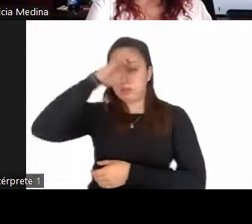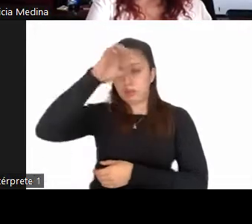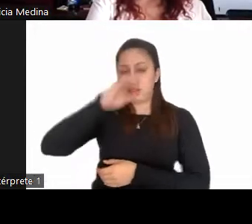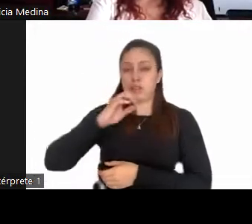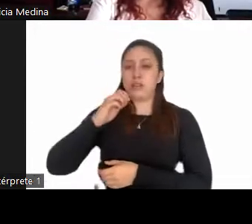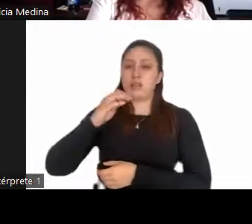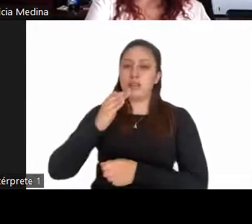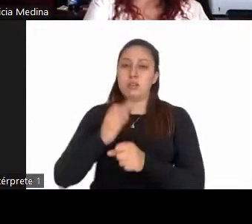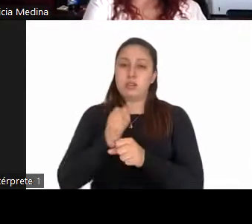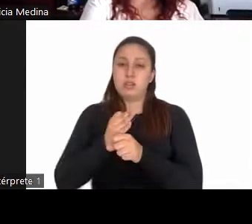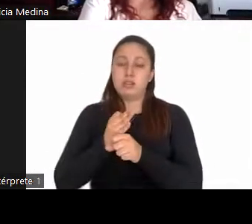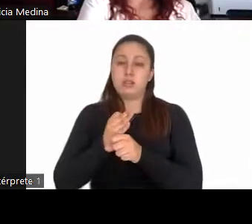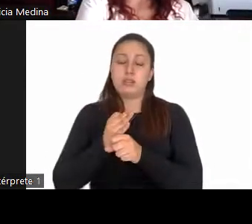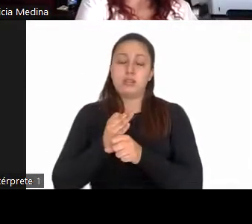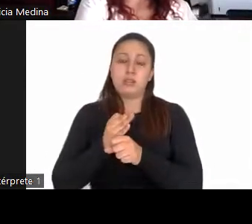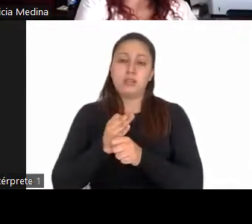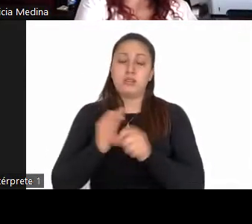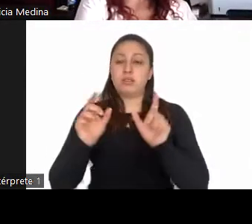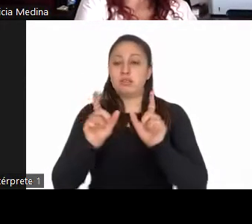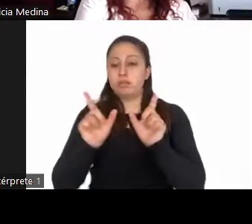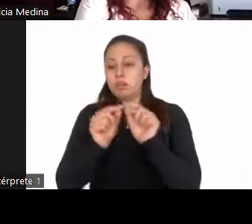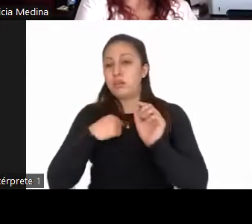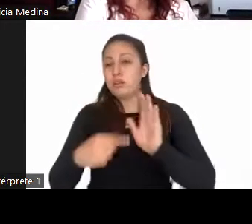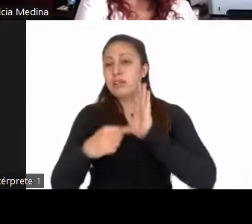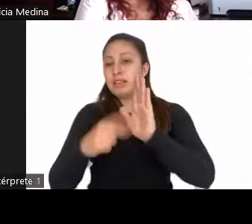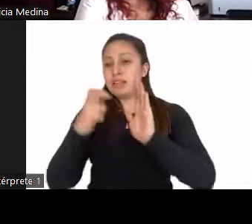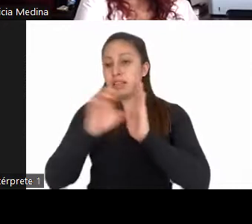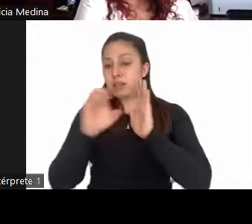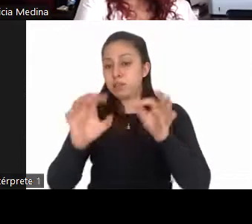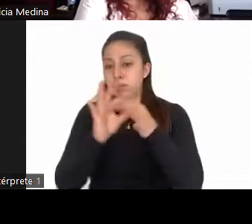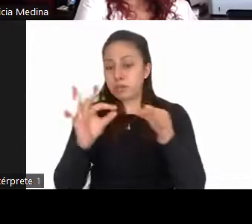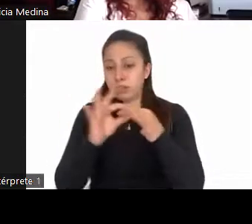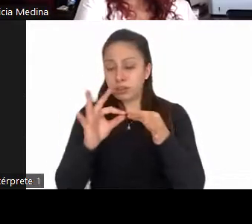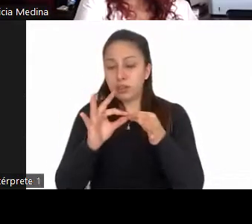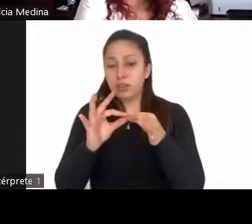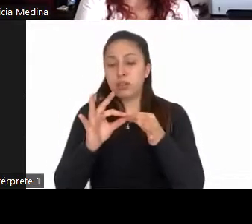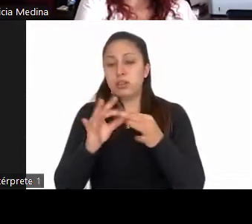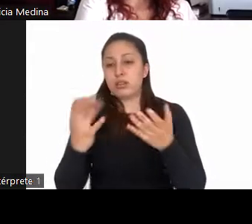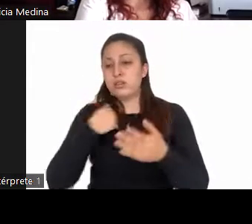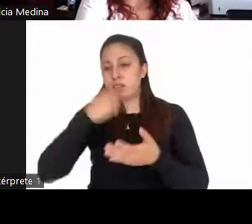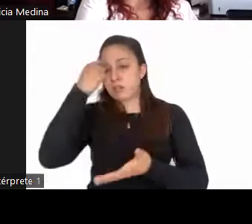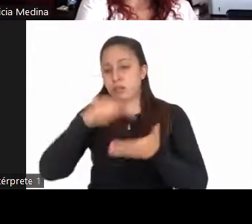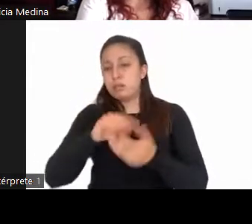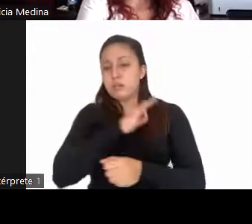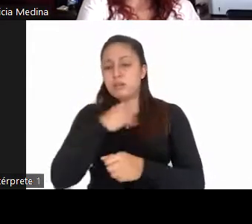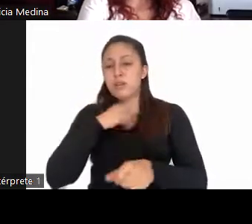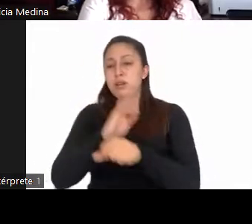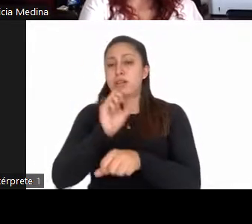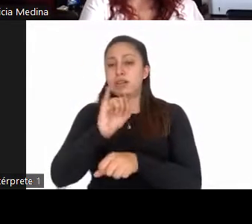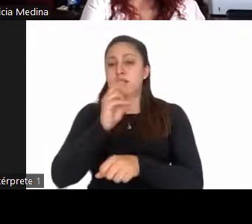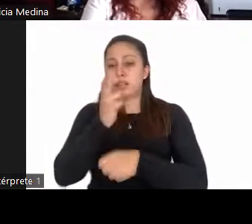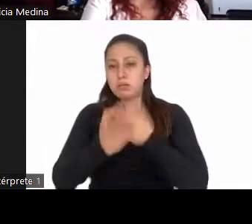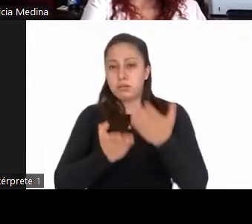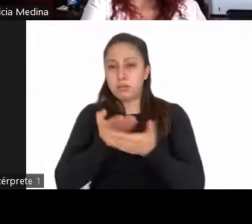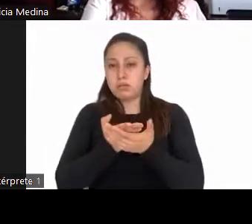dejarlo ahí en evidencia. Me parece a mí que podríamos acompañar la propuesta hecha. Y